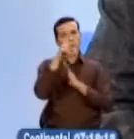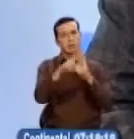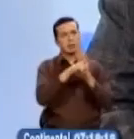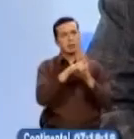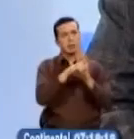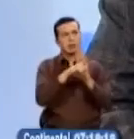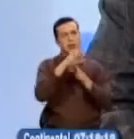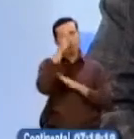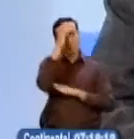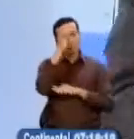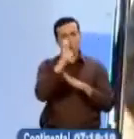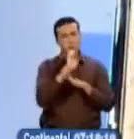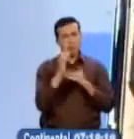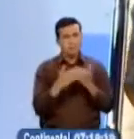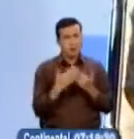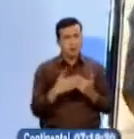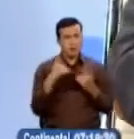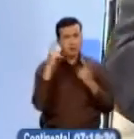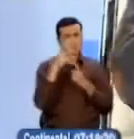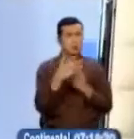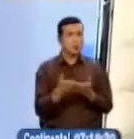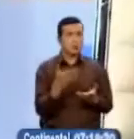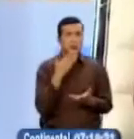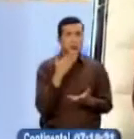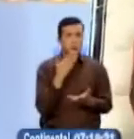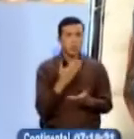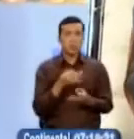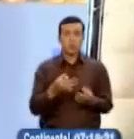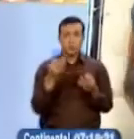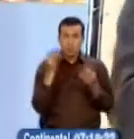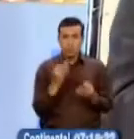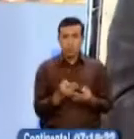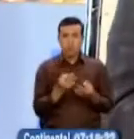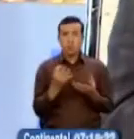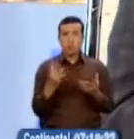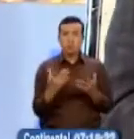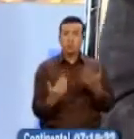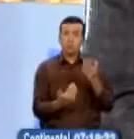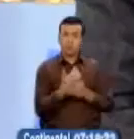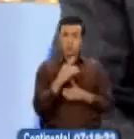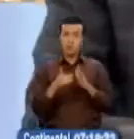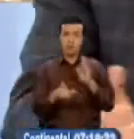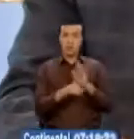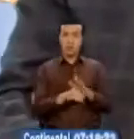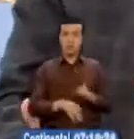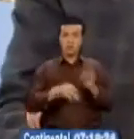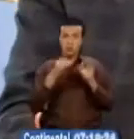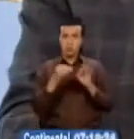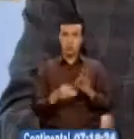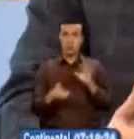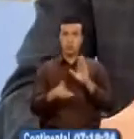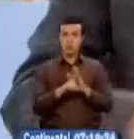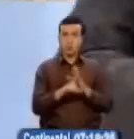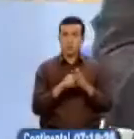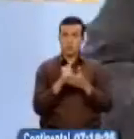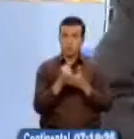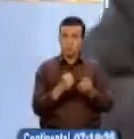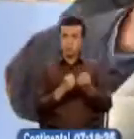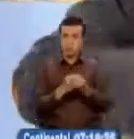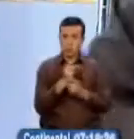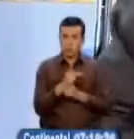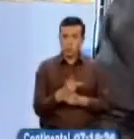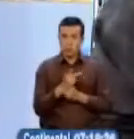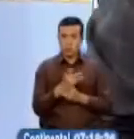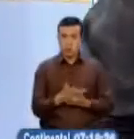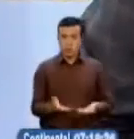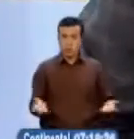la cultura en el ecuador o sea cuáles fueron las líneas sensibles que hubo que vencer para tener una ley y para poder sacar una ley que beneficia y proteja